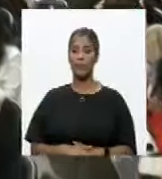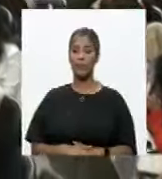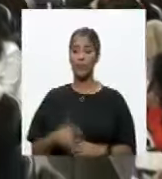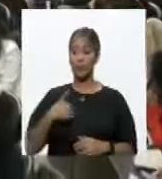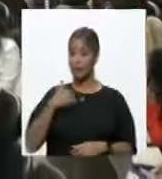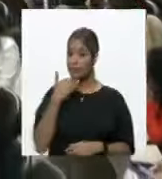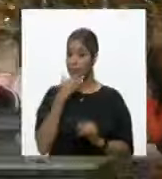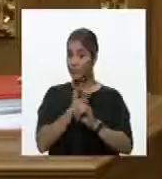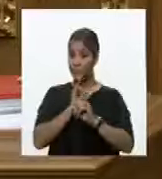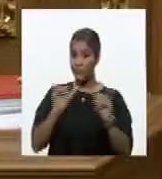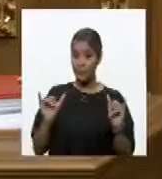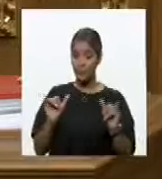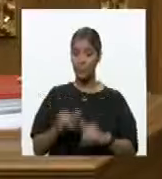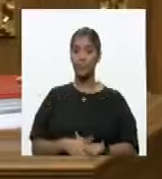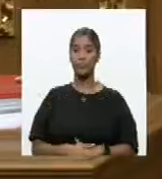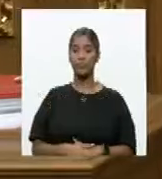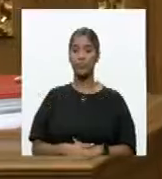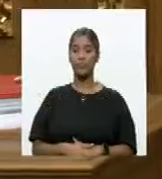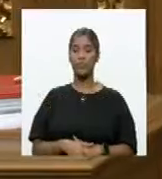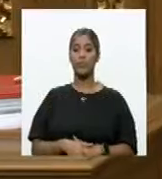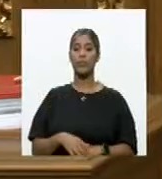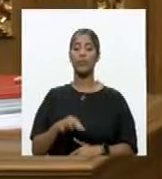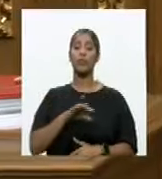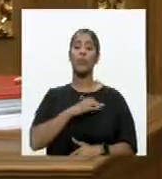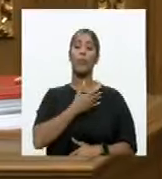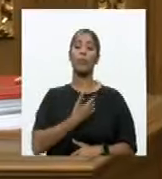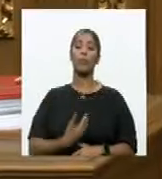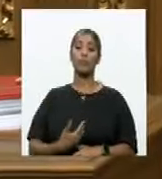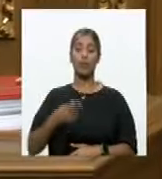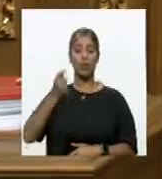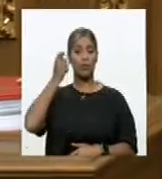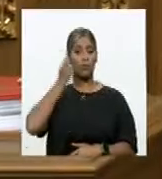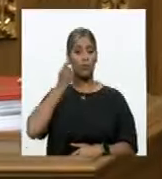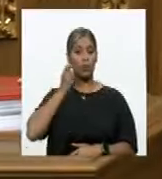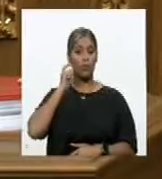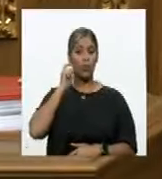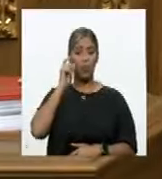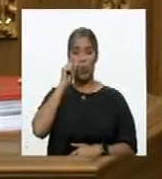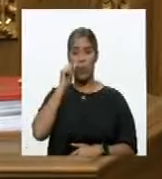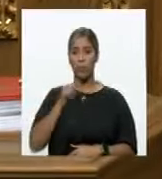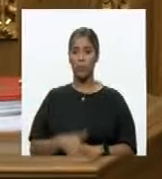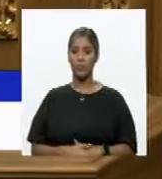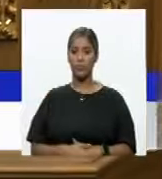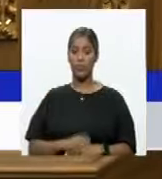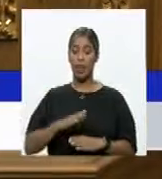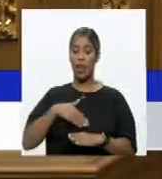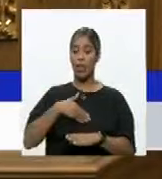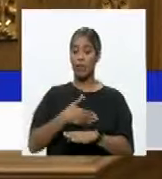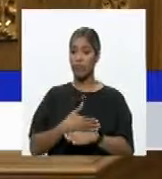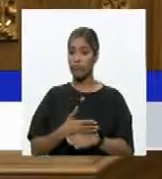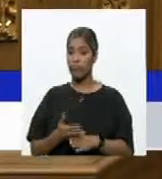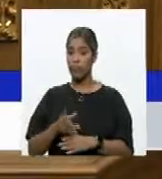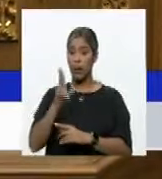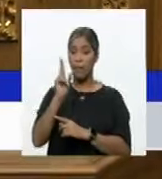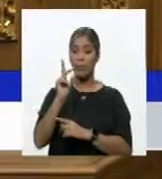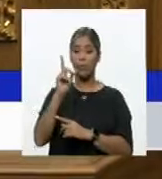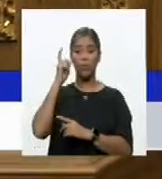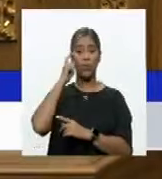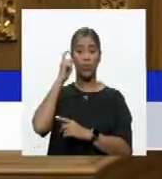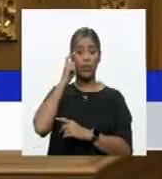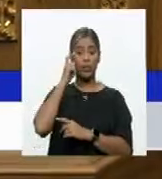Para finalizar, señor presidente, diputadas, diputados, luego de 21 días